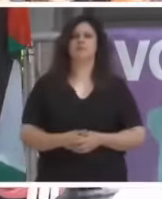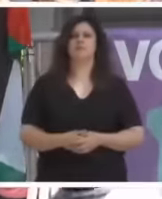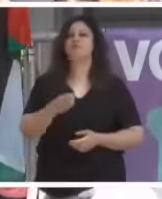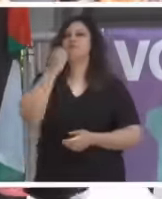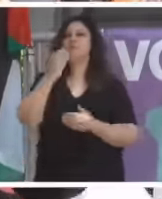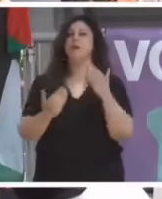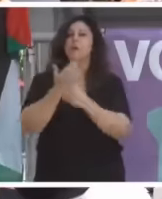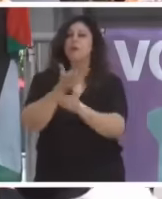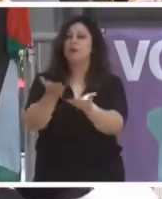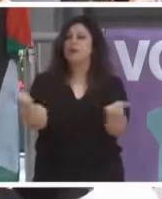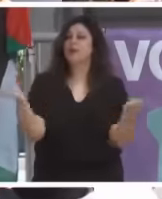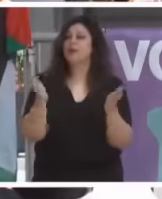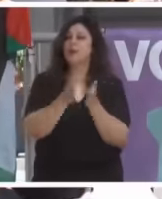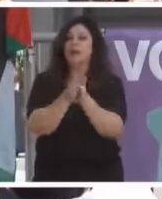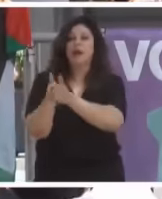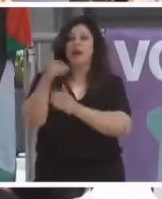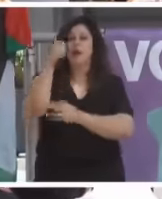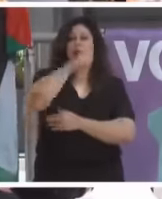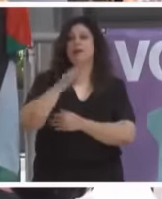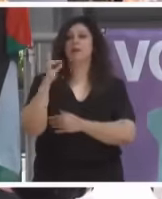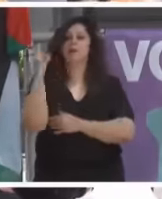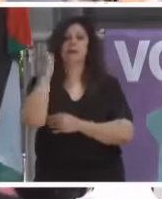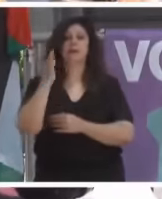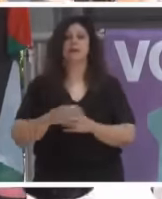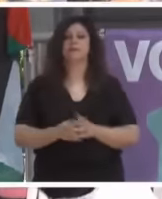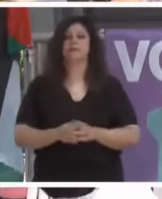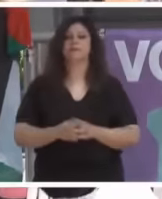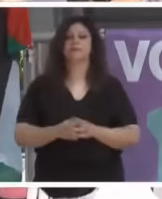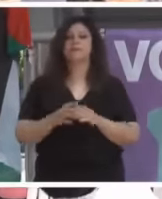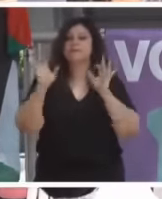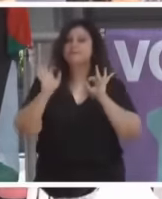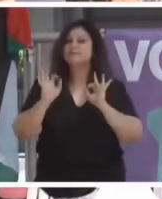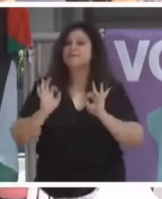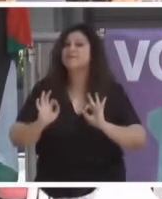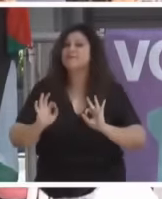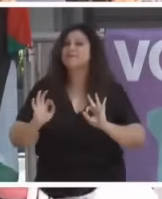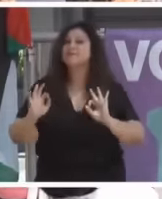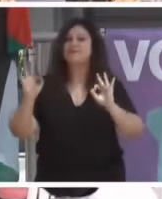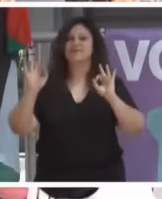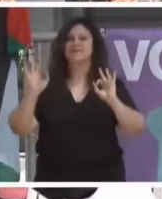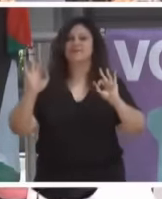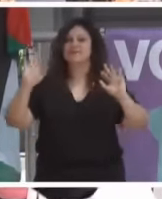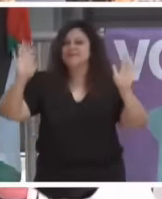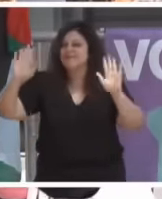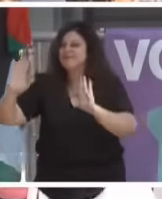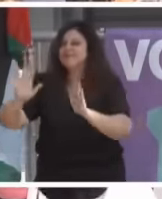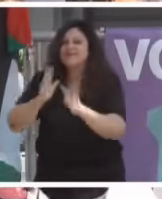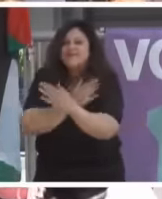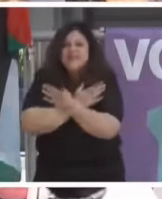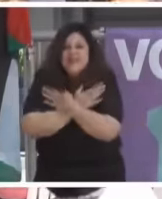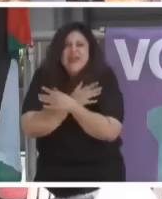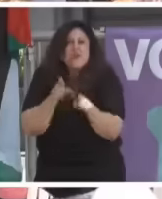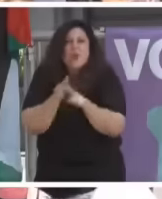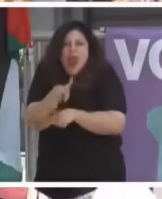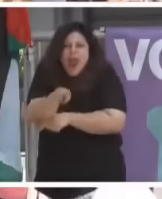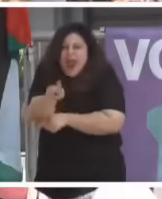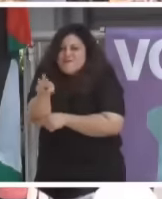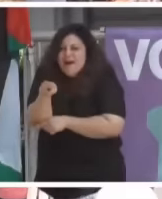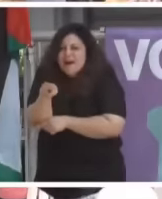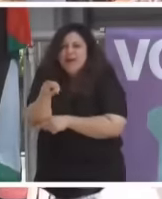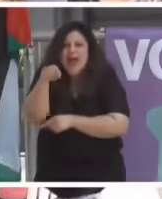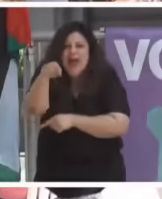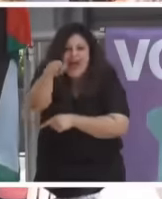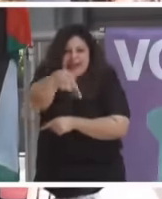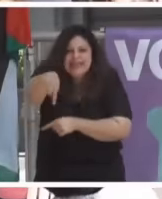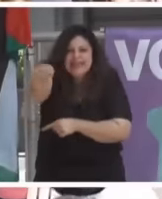Buenos días, compañeros y compañeras. Especialmente un saludo y un abrazo fraternal a los que estáis en este